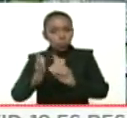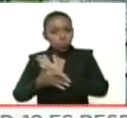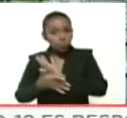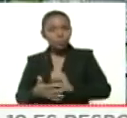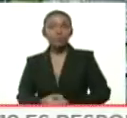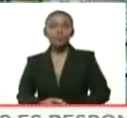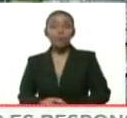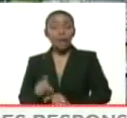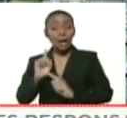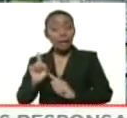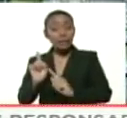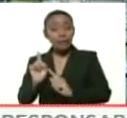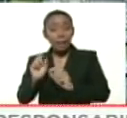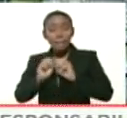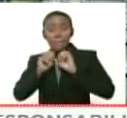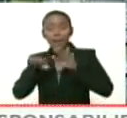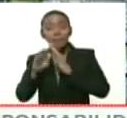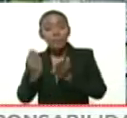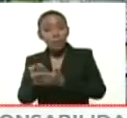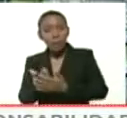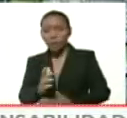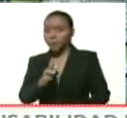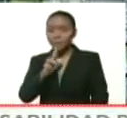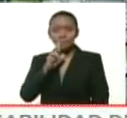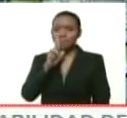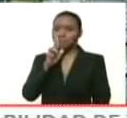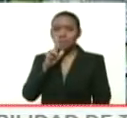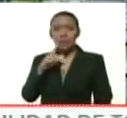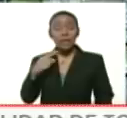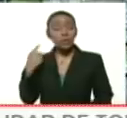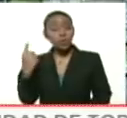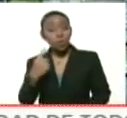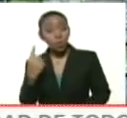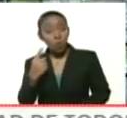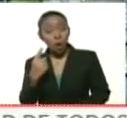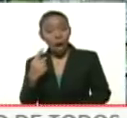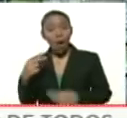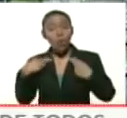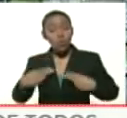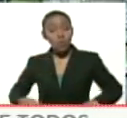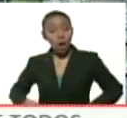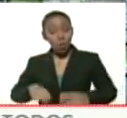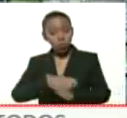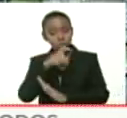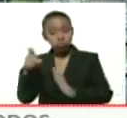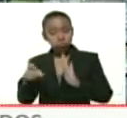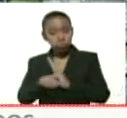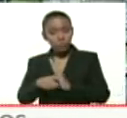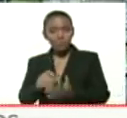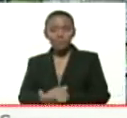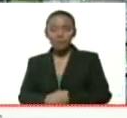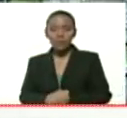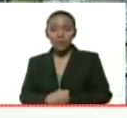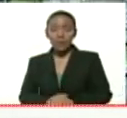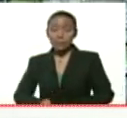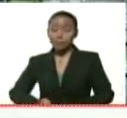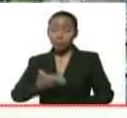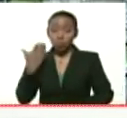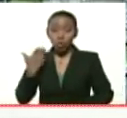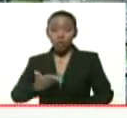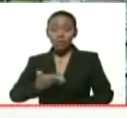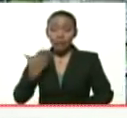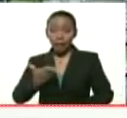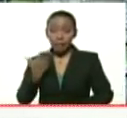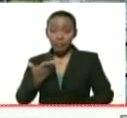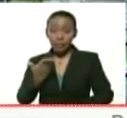COVID-19, esta pandemia espantosa que asola a la humanidad entera. Es muy importante